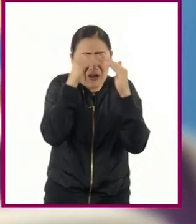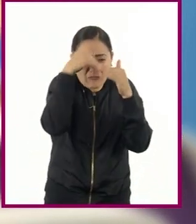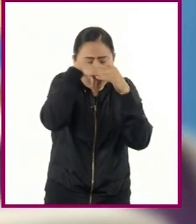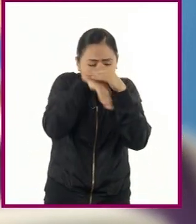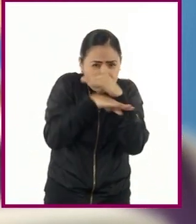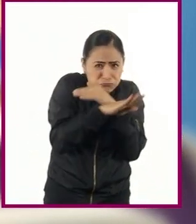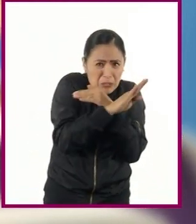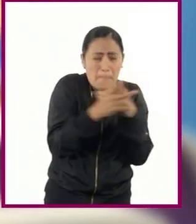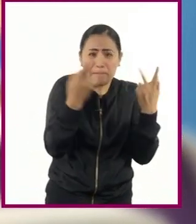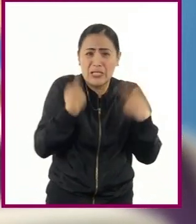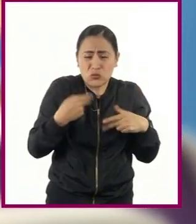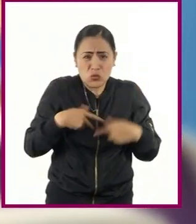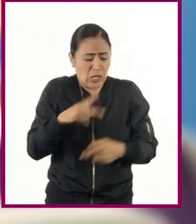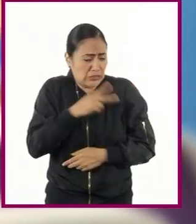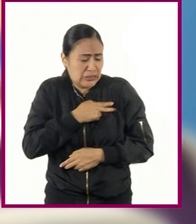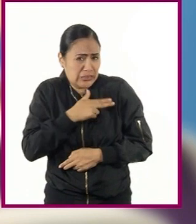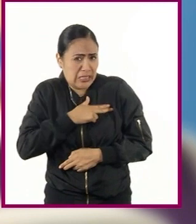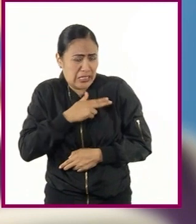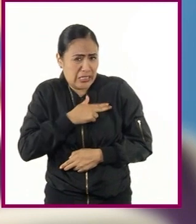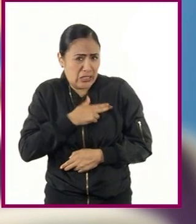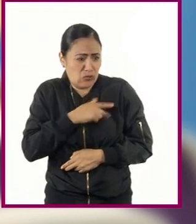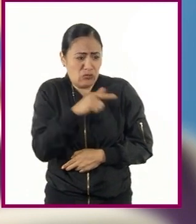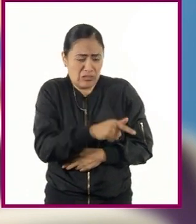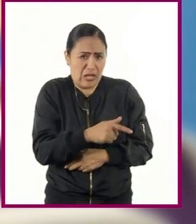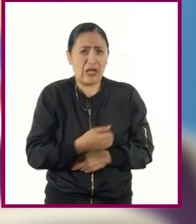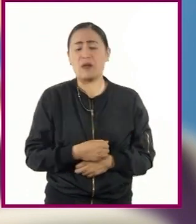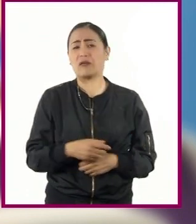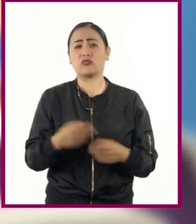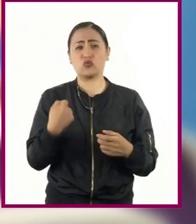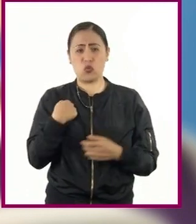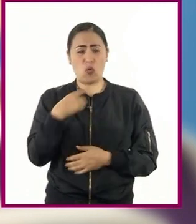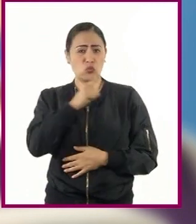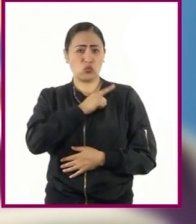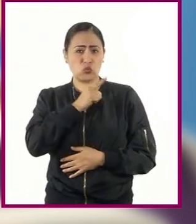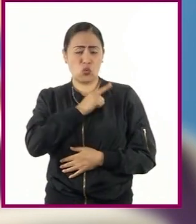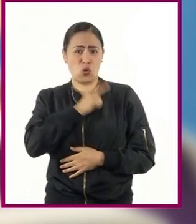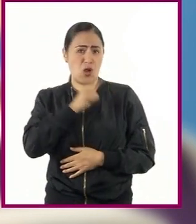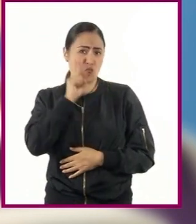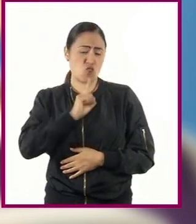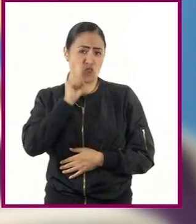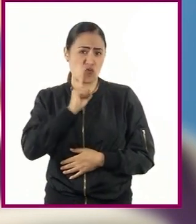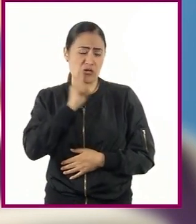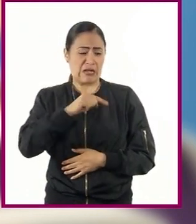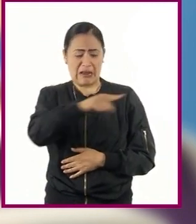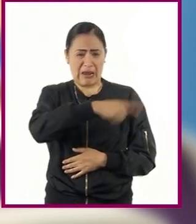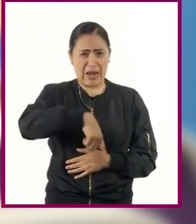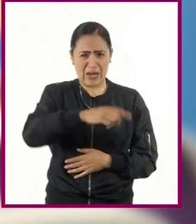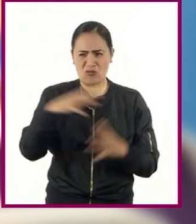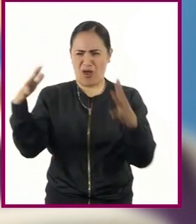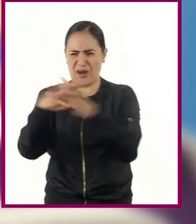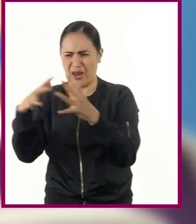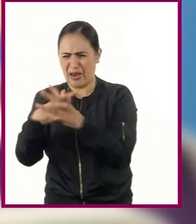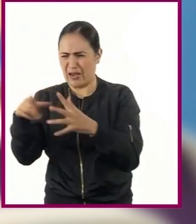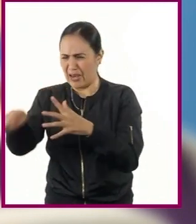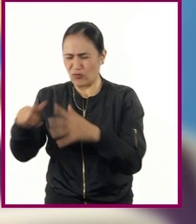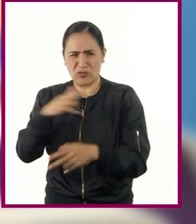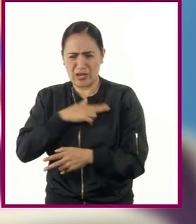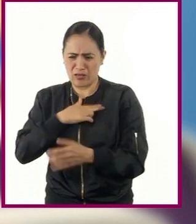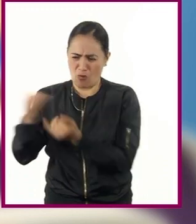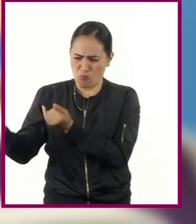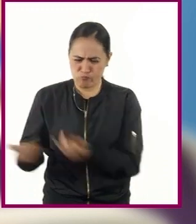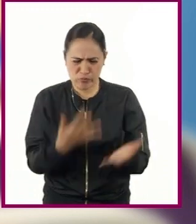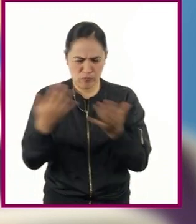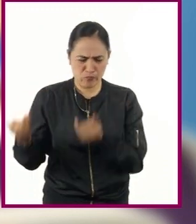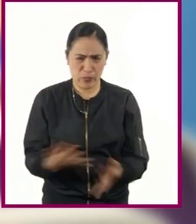unos 200 heridos, yo sola. Traían a los heridos directamente del combate. Había muchos. Era en una aldea,